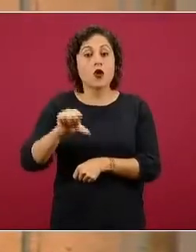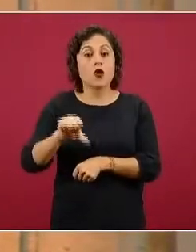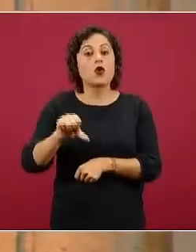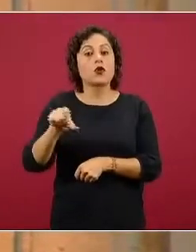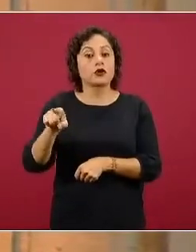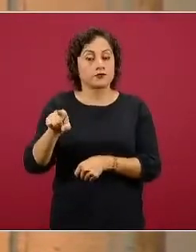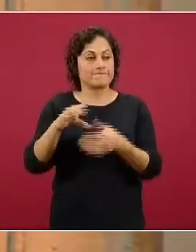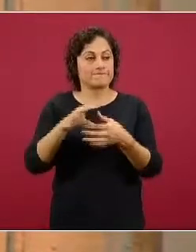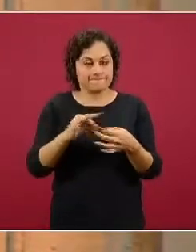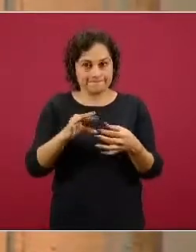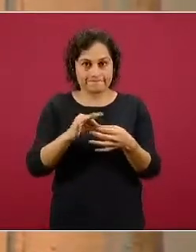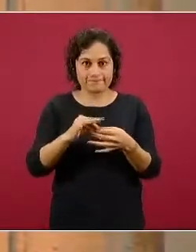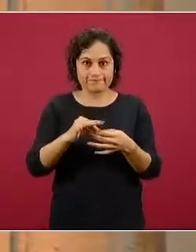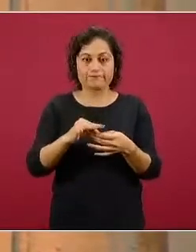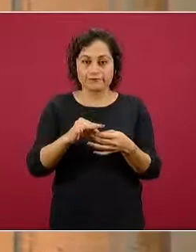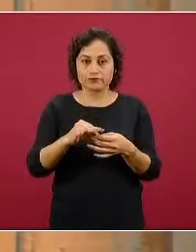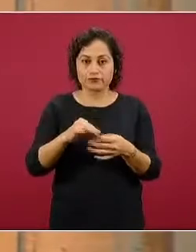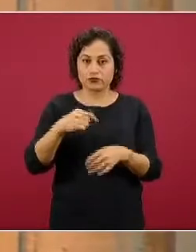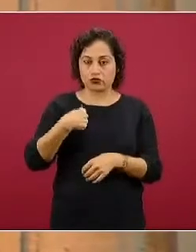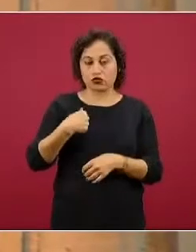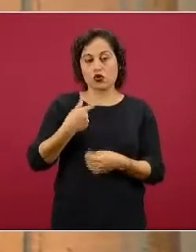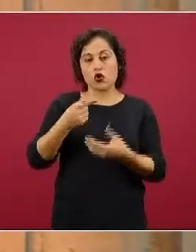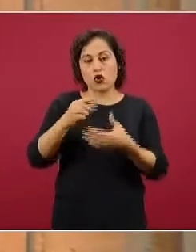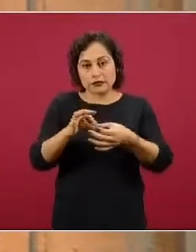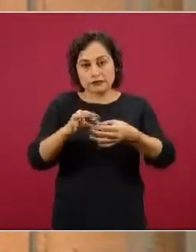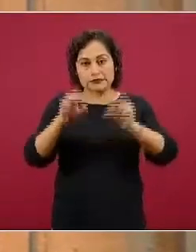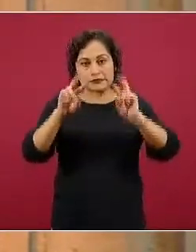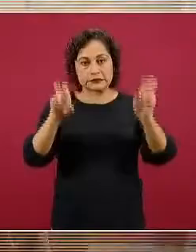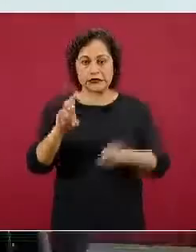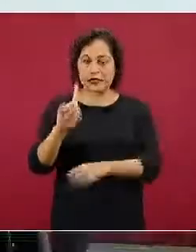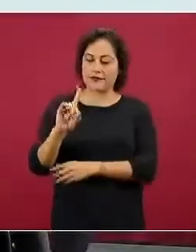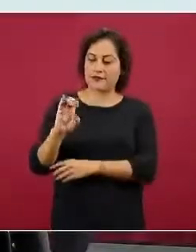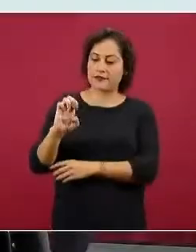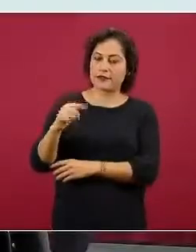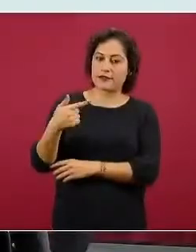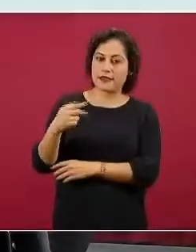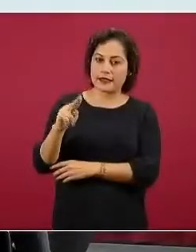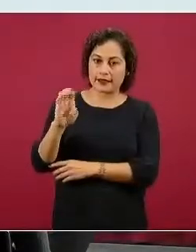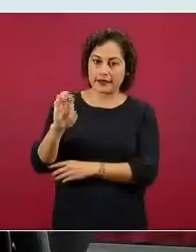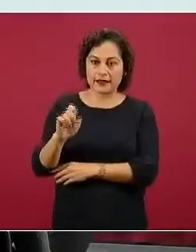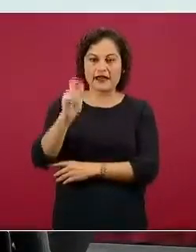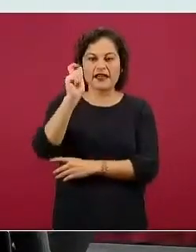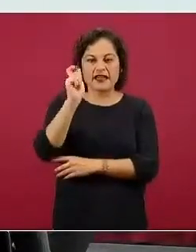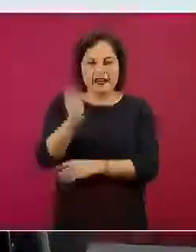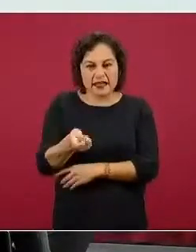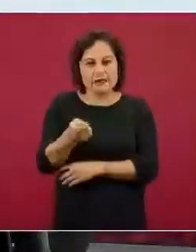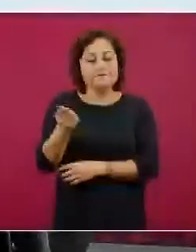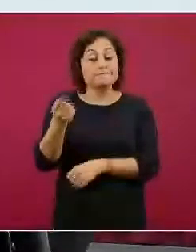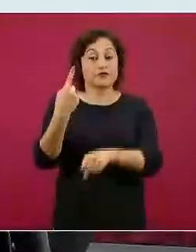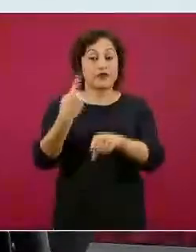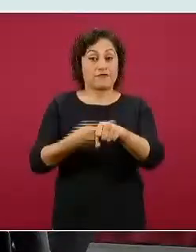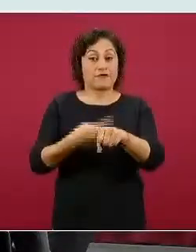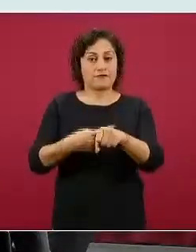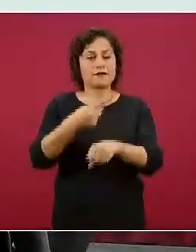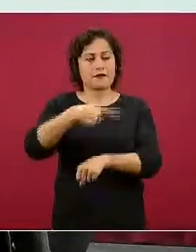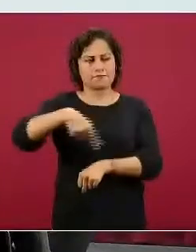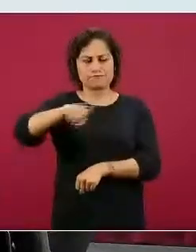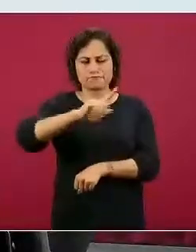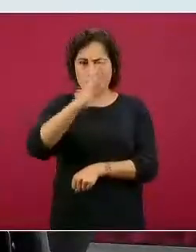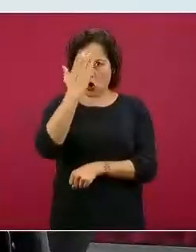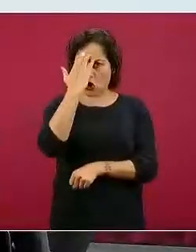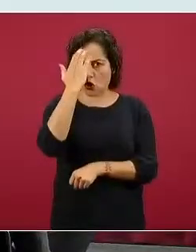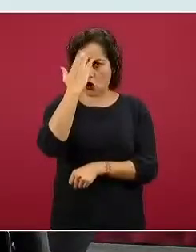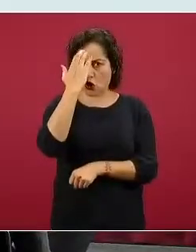poco acerca de lo que es el dengue. El dengue es una enfermedad que nosotros la conocemos o